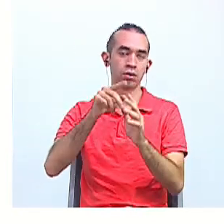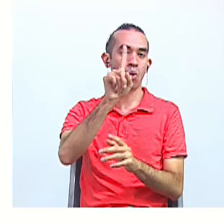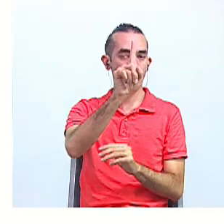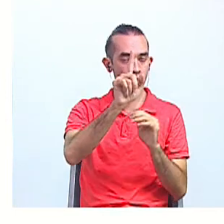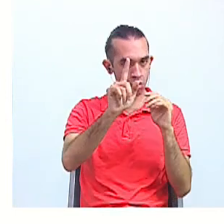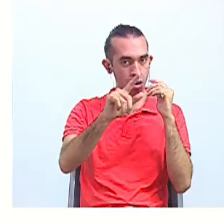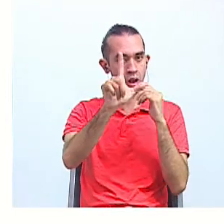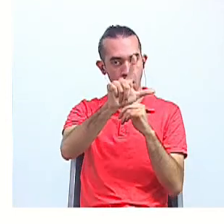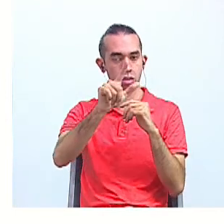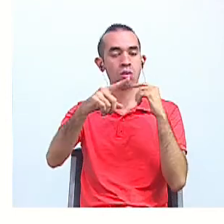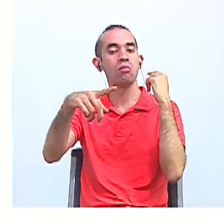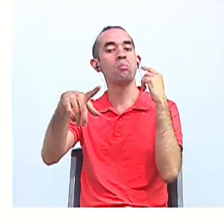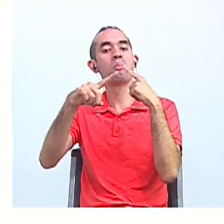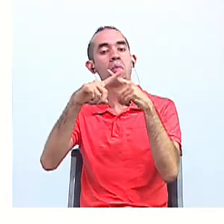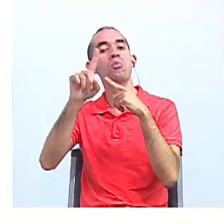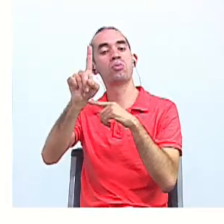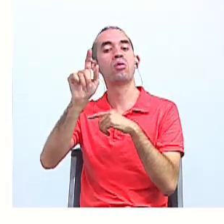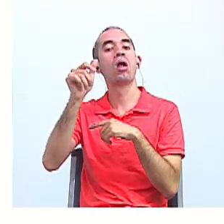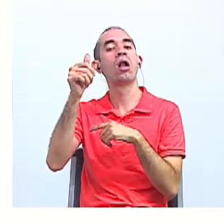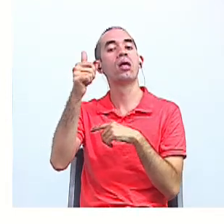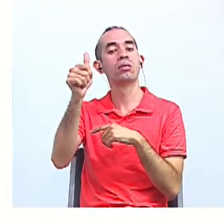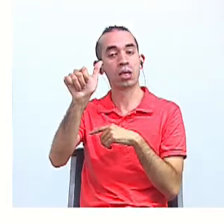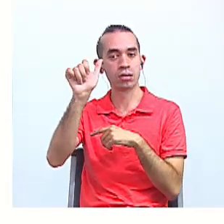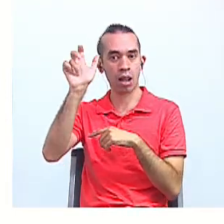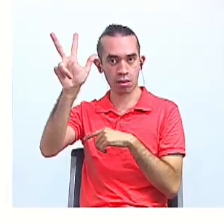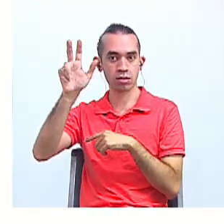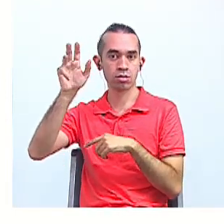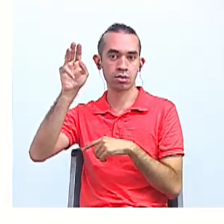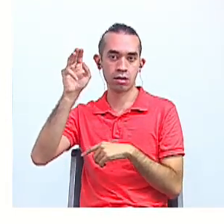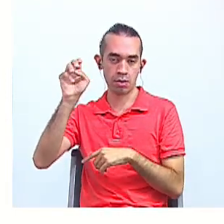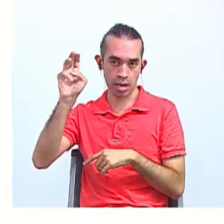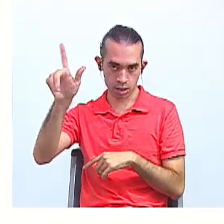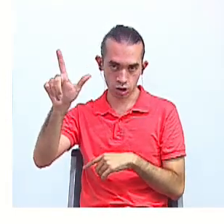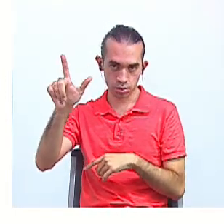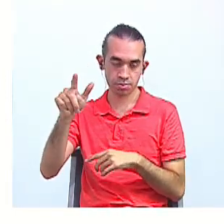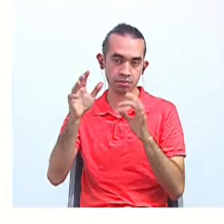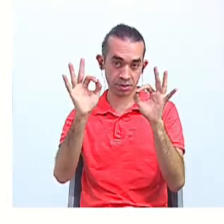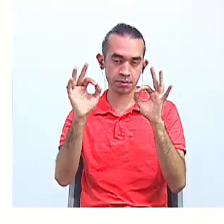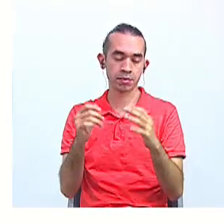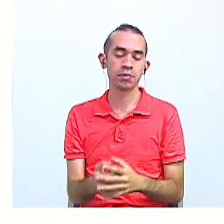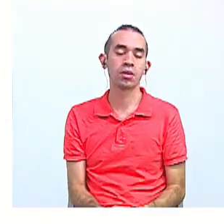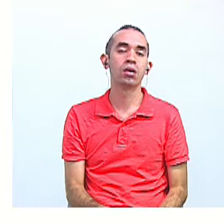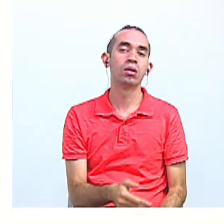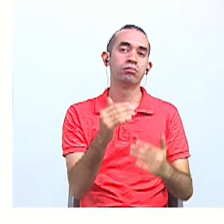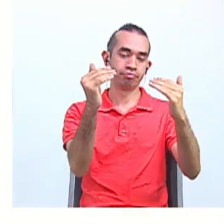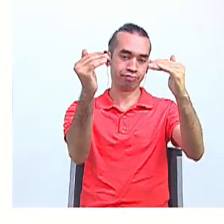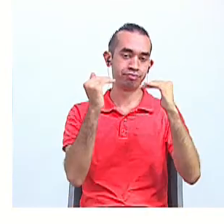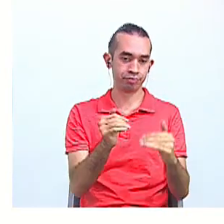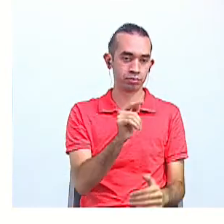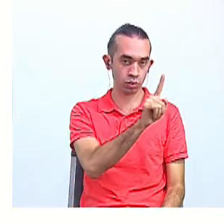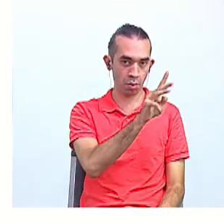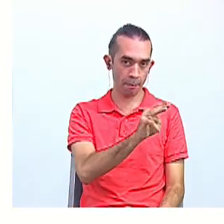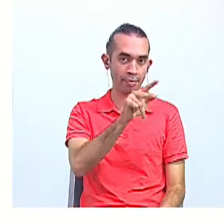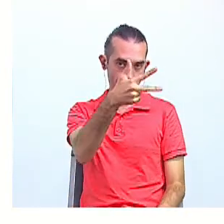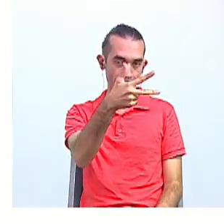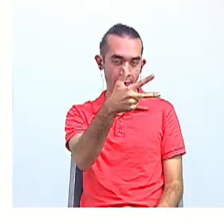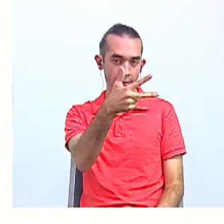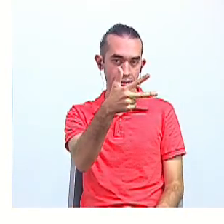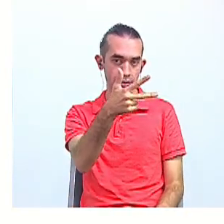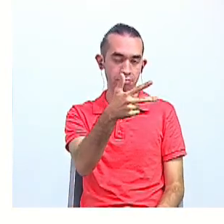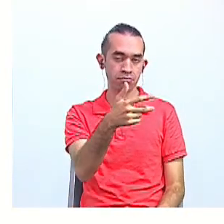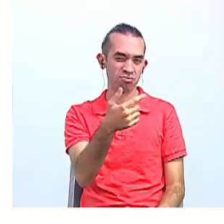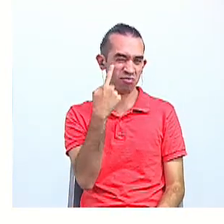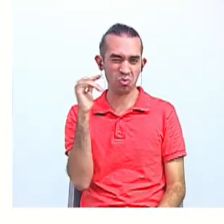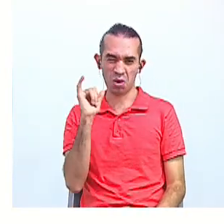1000 mililitros o 1 por 10 a la 3 mililitros. Muy bien, y un metro cúbico, como les dije anteriormente en la